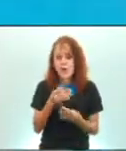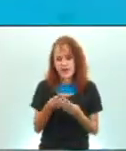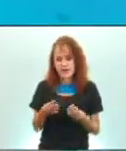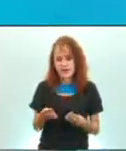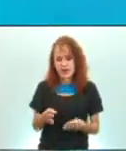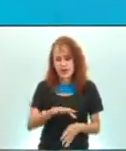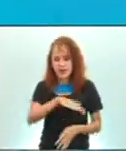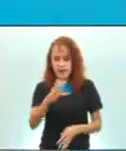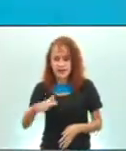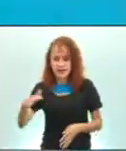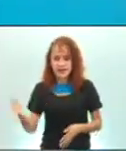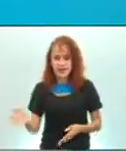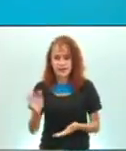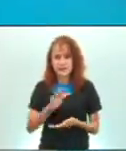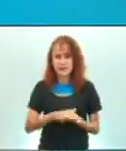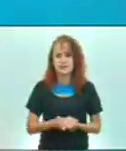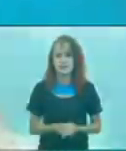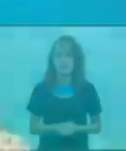mar.